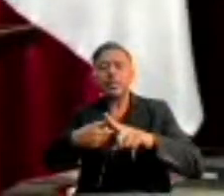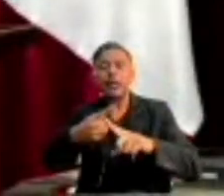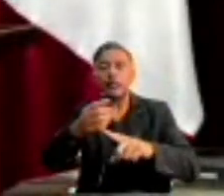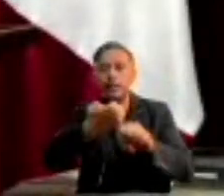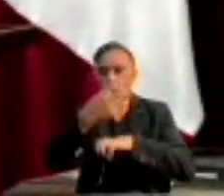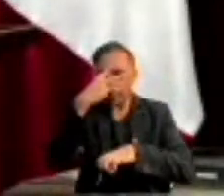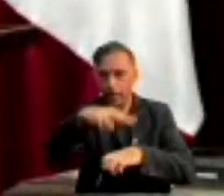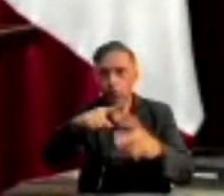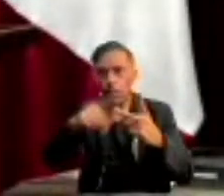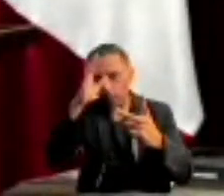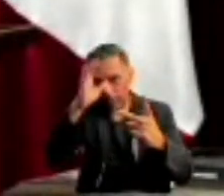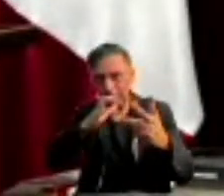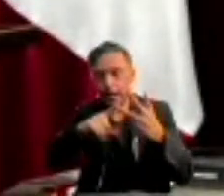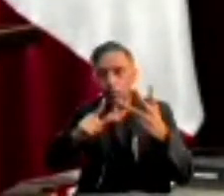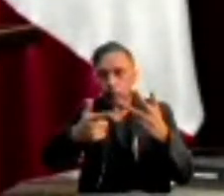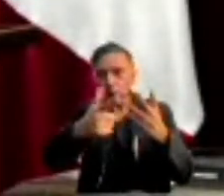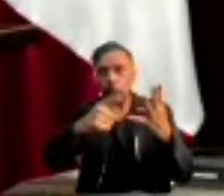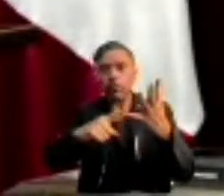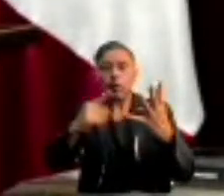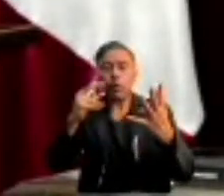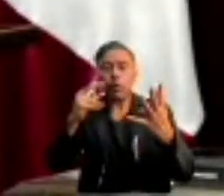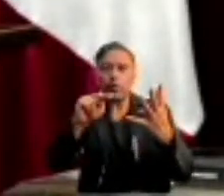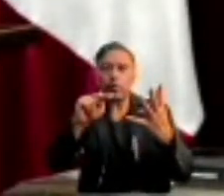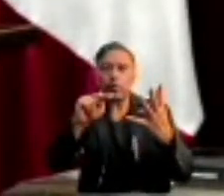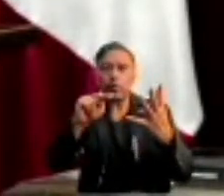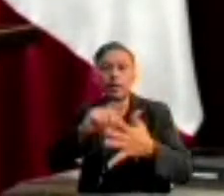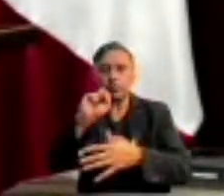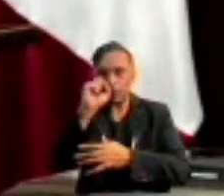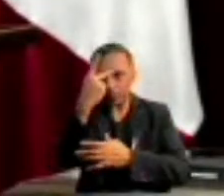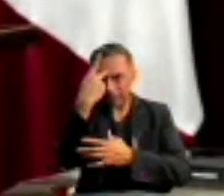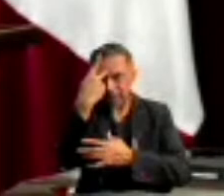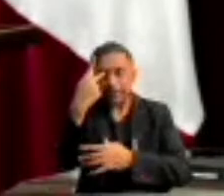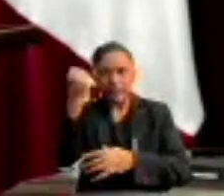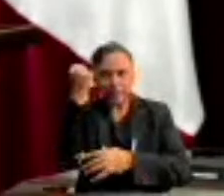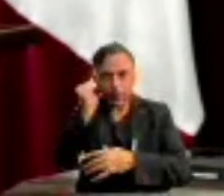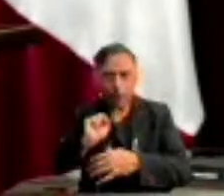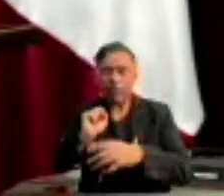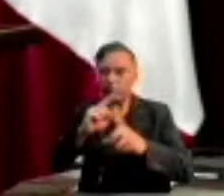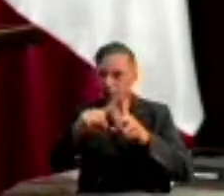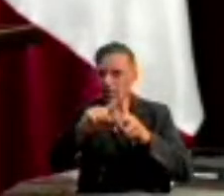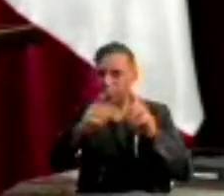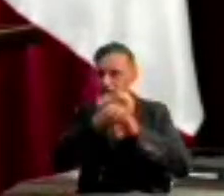Guanajuato, Nuevo León, San Luis Potosí, Sinaloa, entre otros.